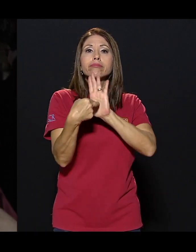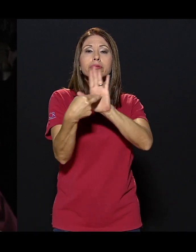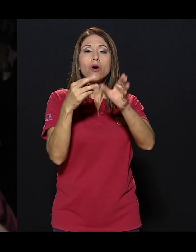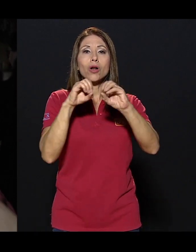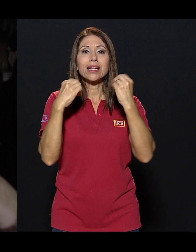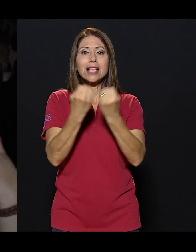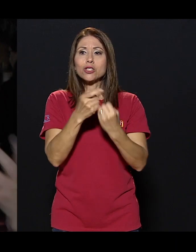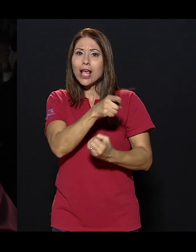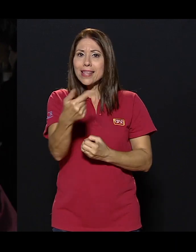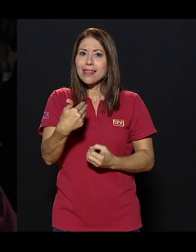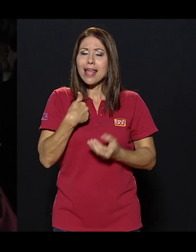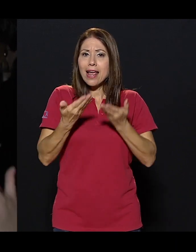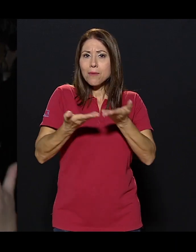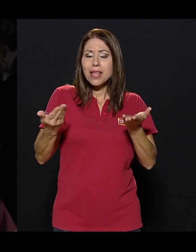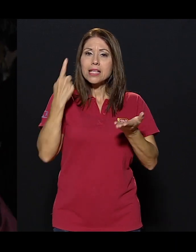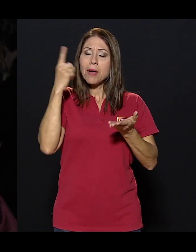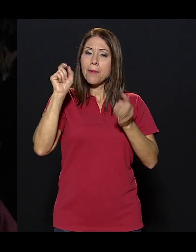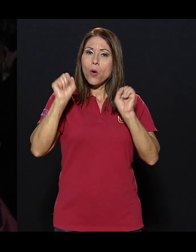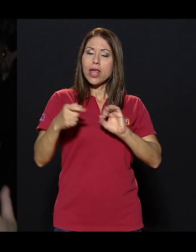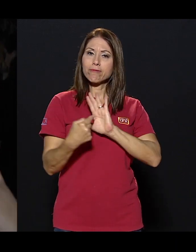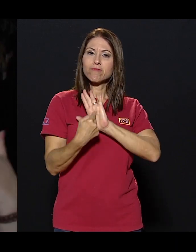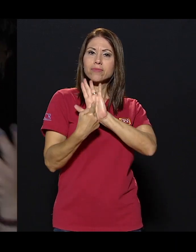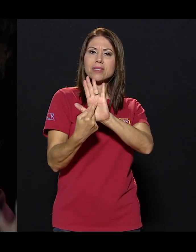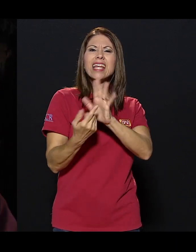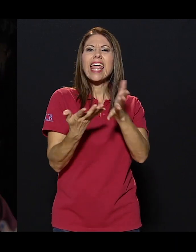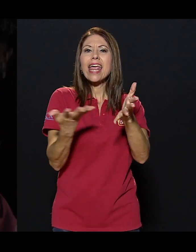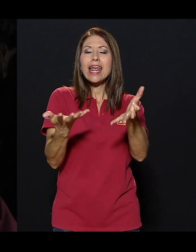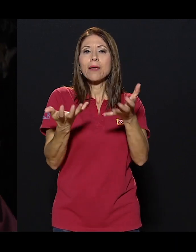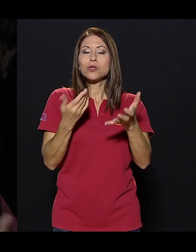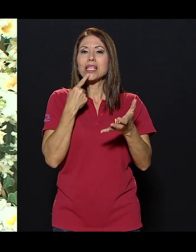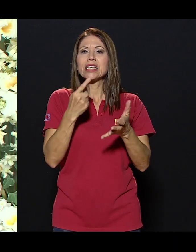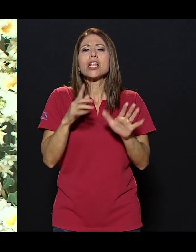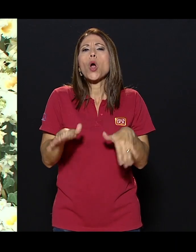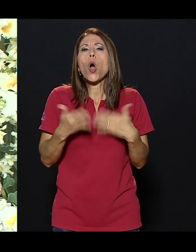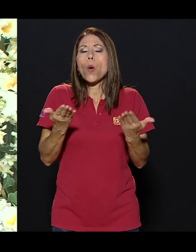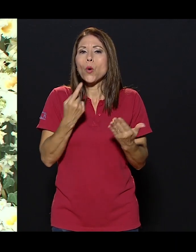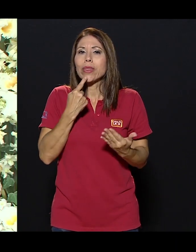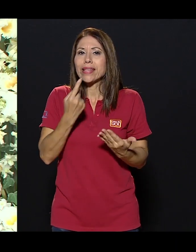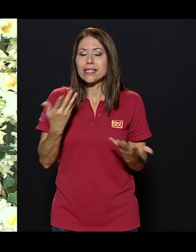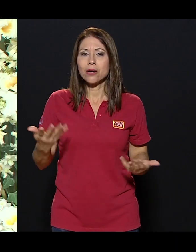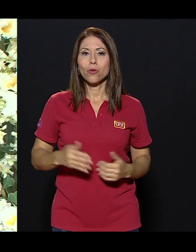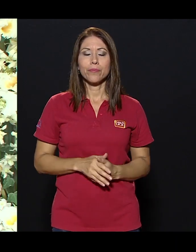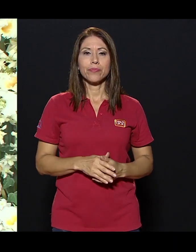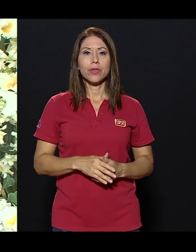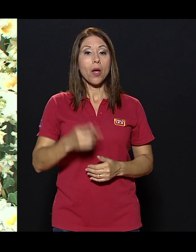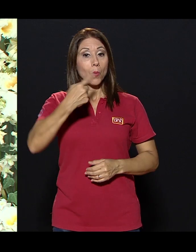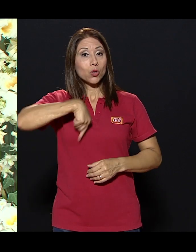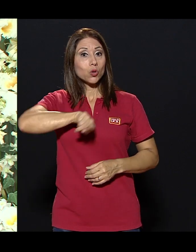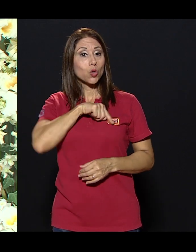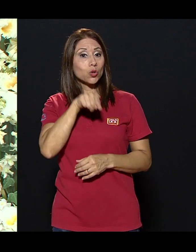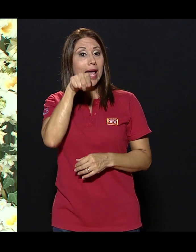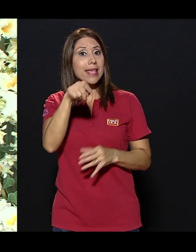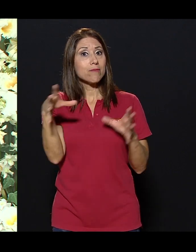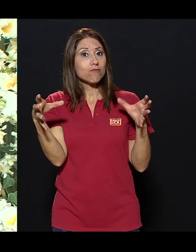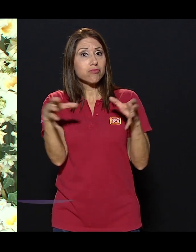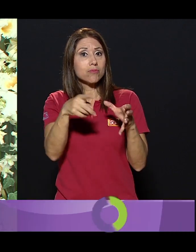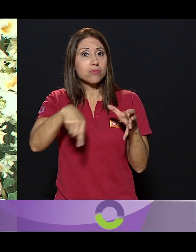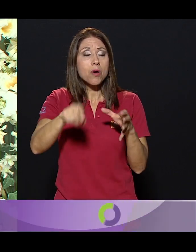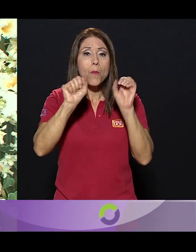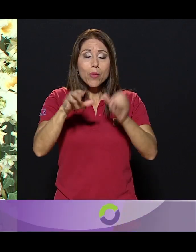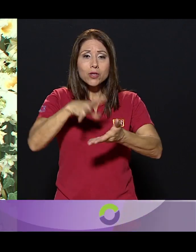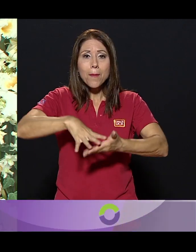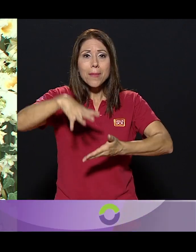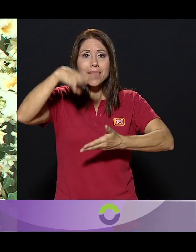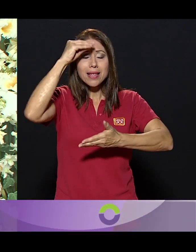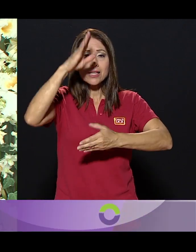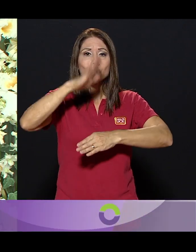las herramientas para poder proyectar lo que queremos decir, cómo se tiene que decir. Dentro de los movimientos podemos aprender sobre discapacidad, porque